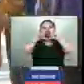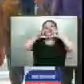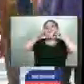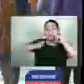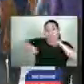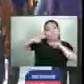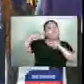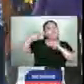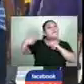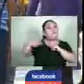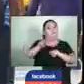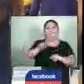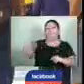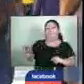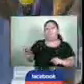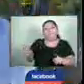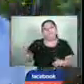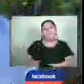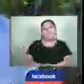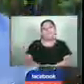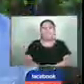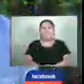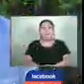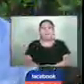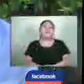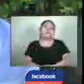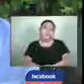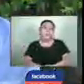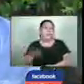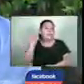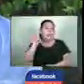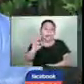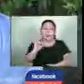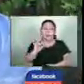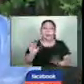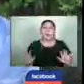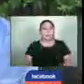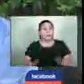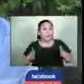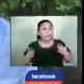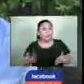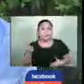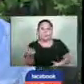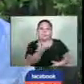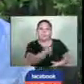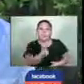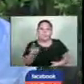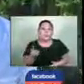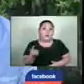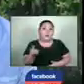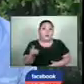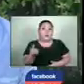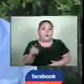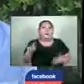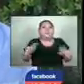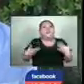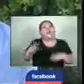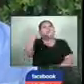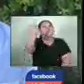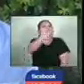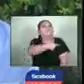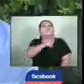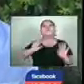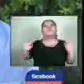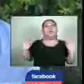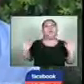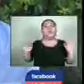de bioseguridad se muestran a favor. Me parece excelente porque la mayoría de las personas, o sea, una vez dicen, ah, ya estoy